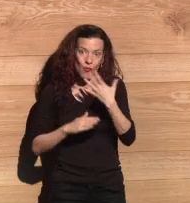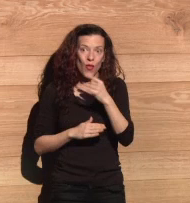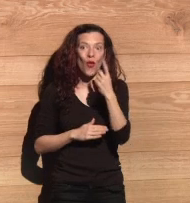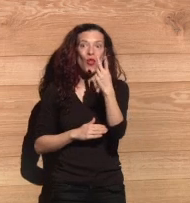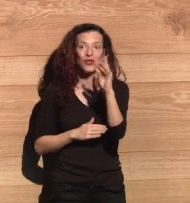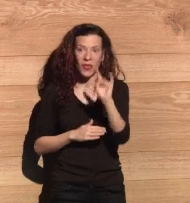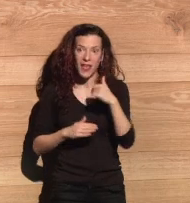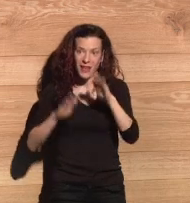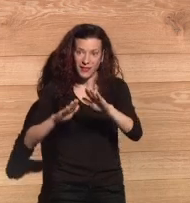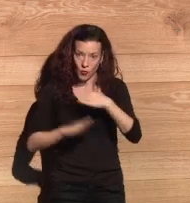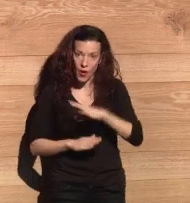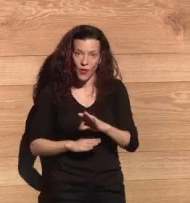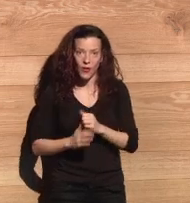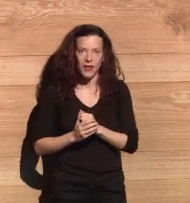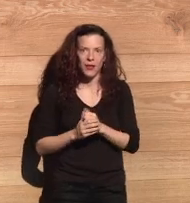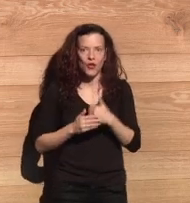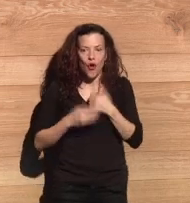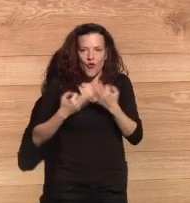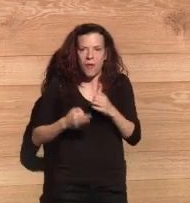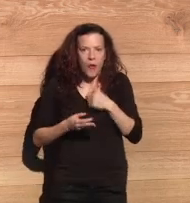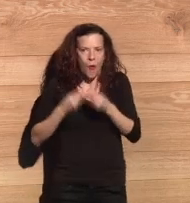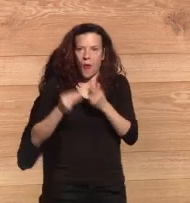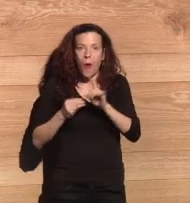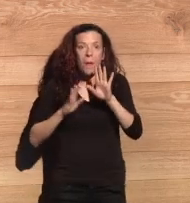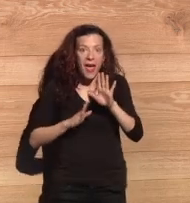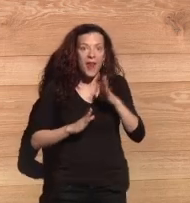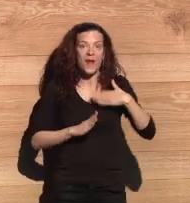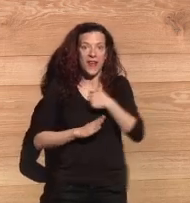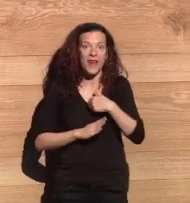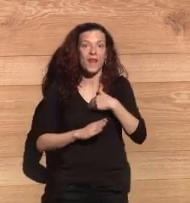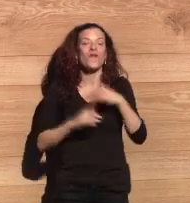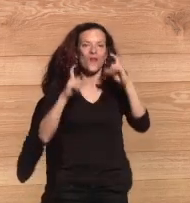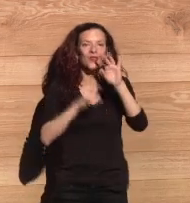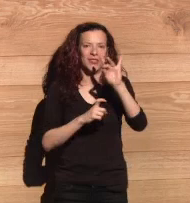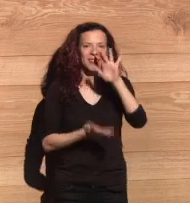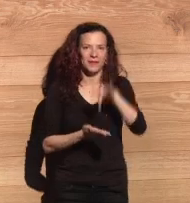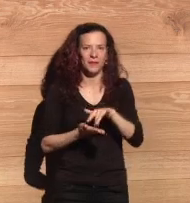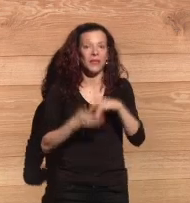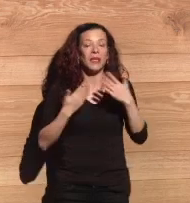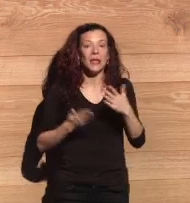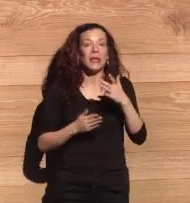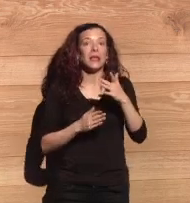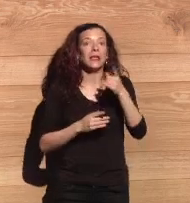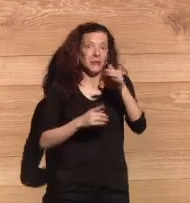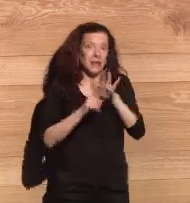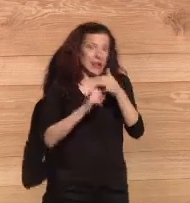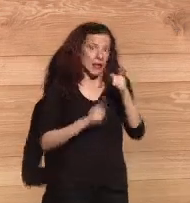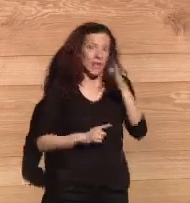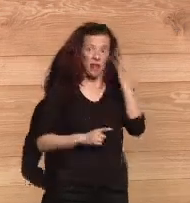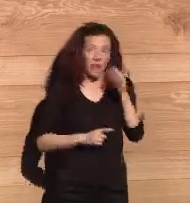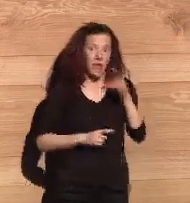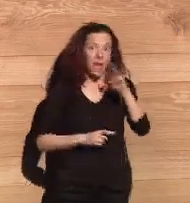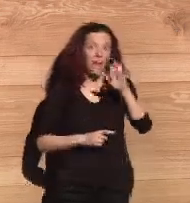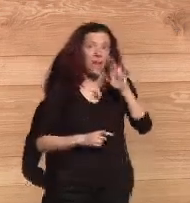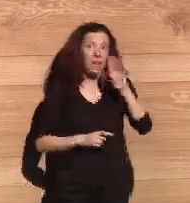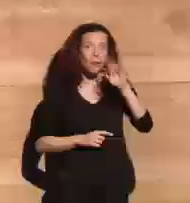días, ¿no? No lo haría nunca, pero como fotógrafa lo hago. Pero bueno, en Perpiñán era una situación también que tenías que